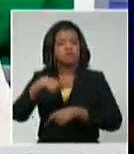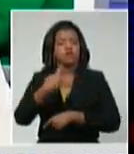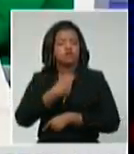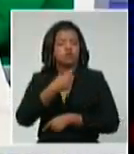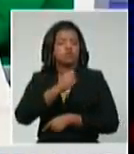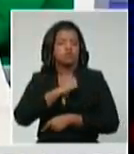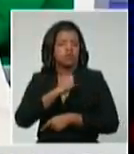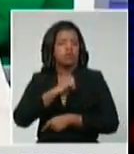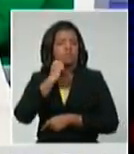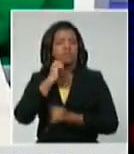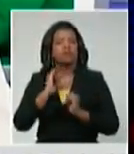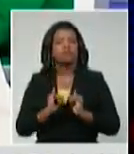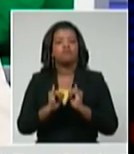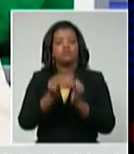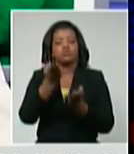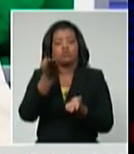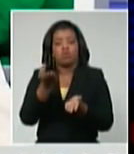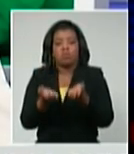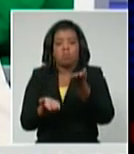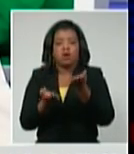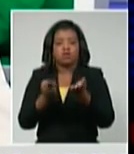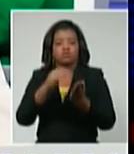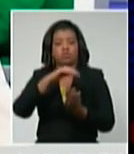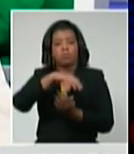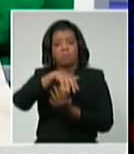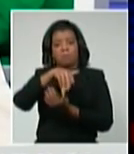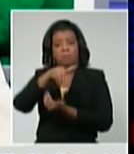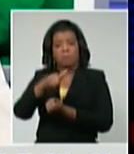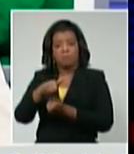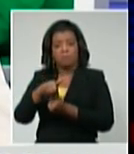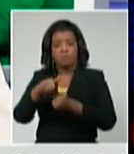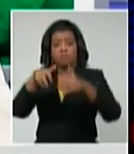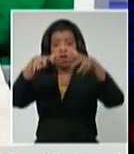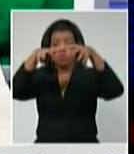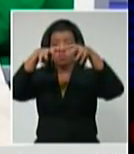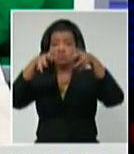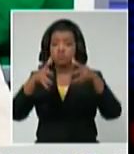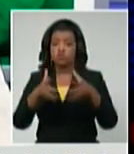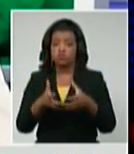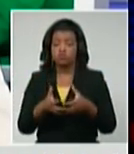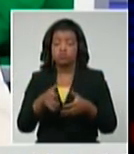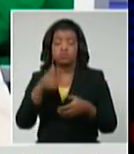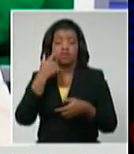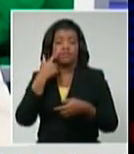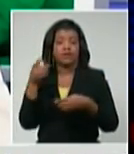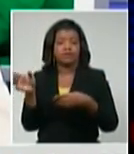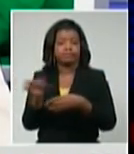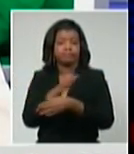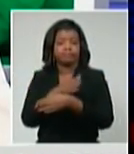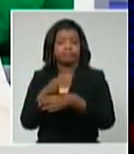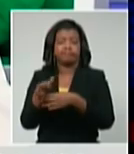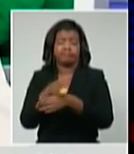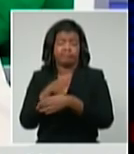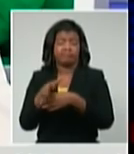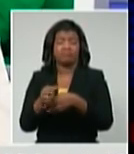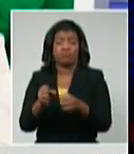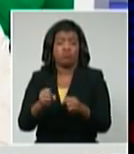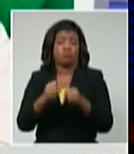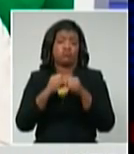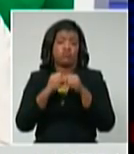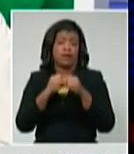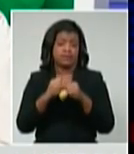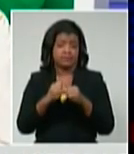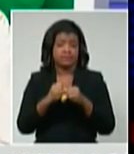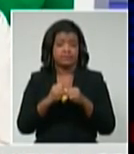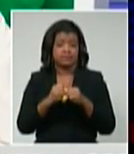la comparación con el mundo, que realmente las diferencias son muy importantes, tanto en